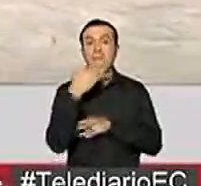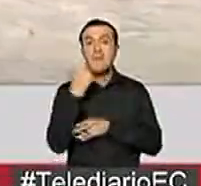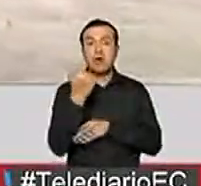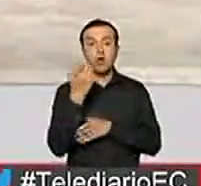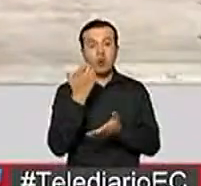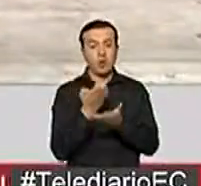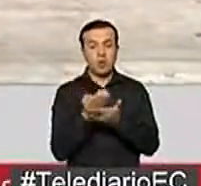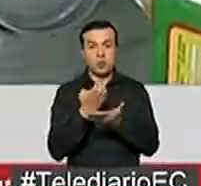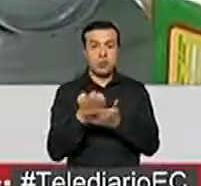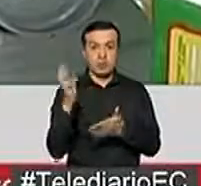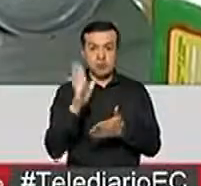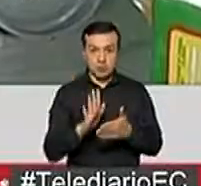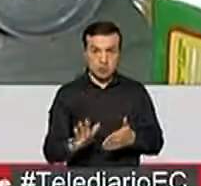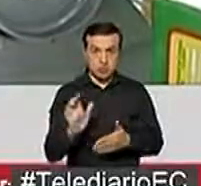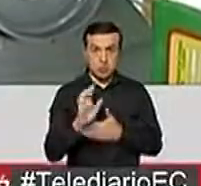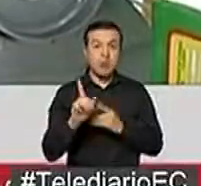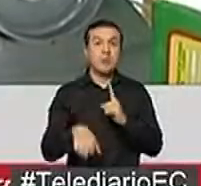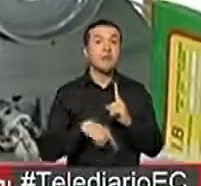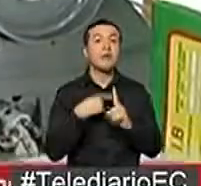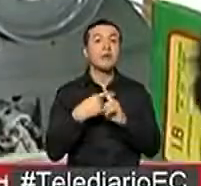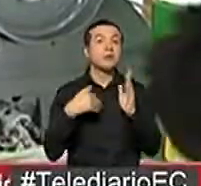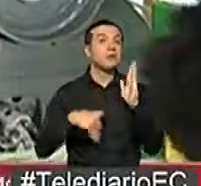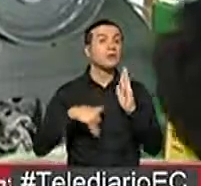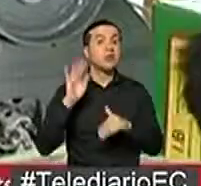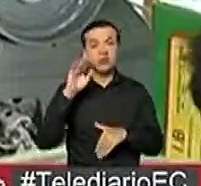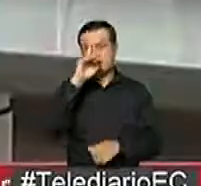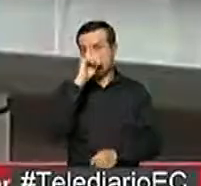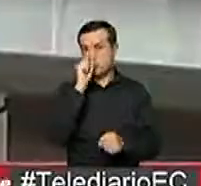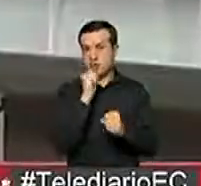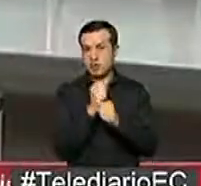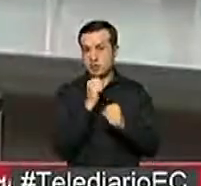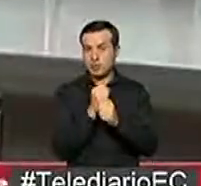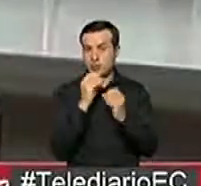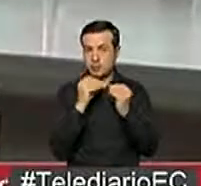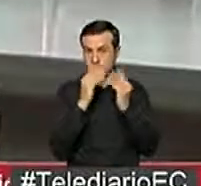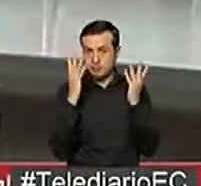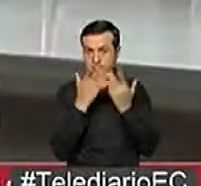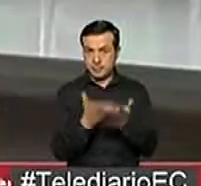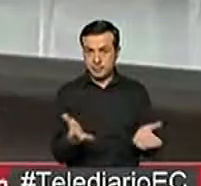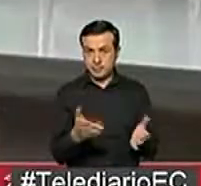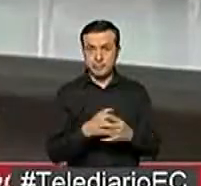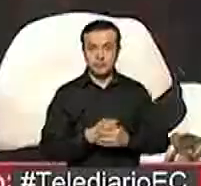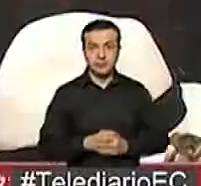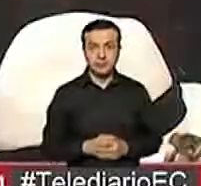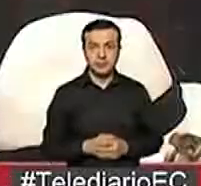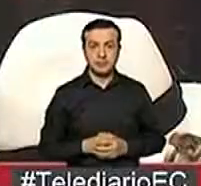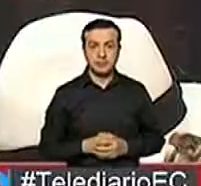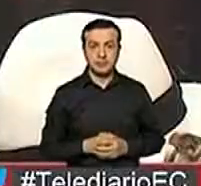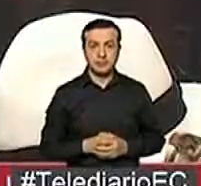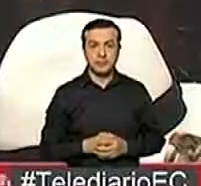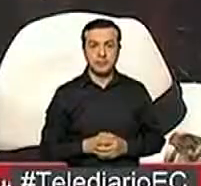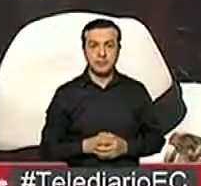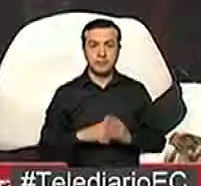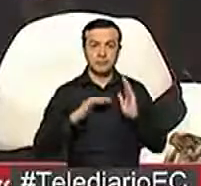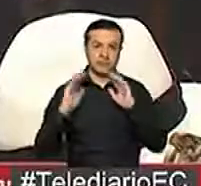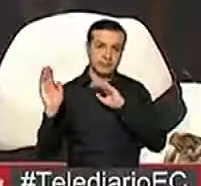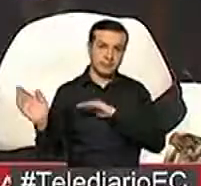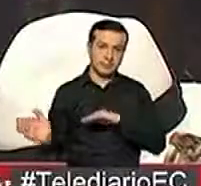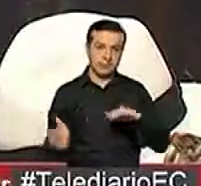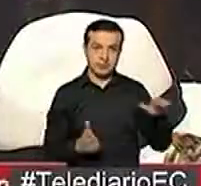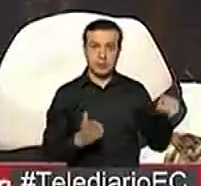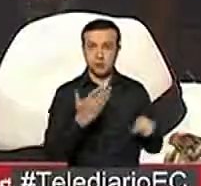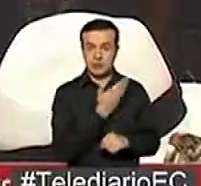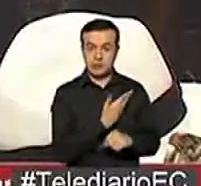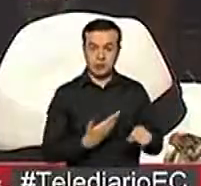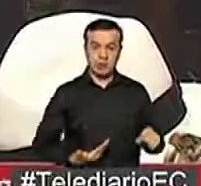de la economía del país, así como para una mayor generación de empleos. Alex Llanos, Medios Públicos. Vamos con otros temas. Los